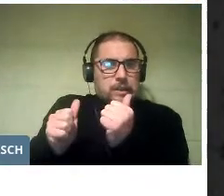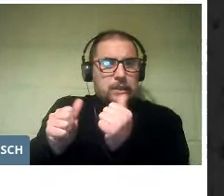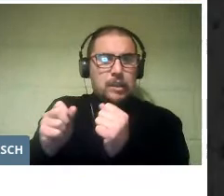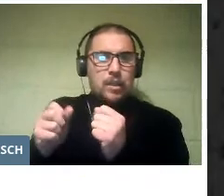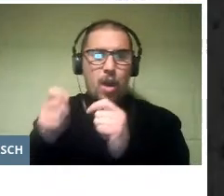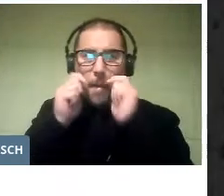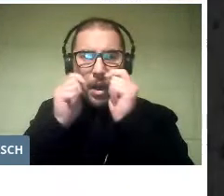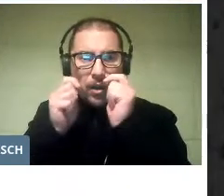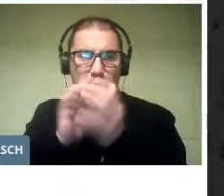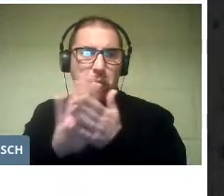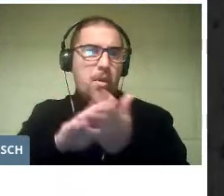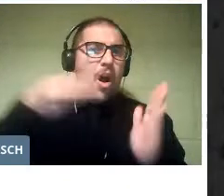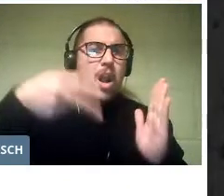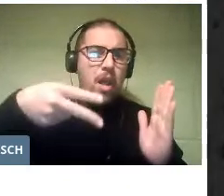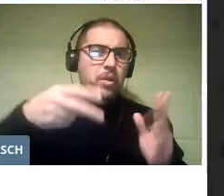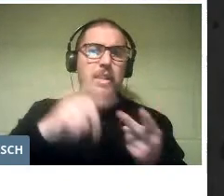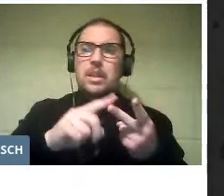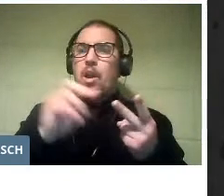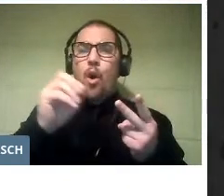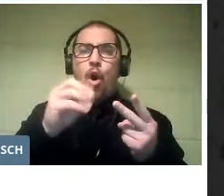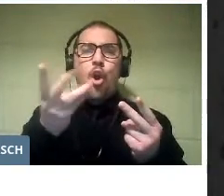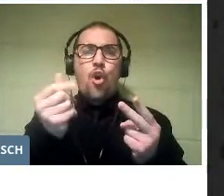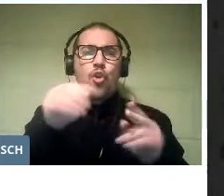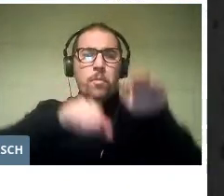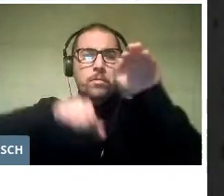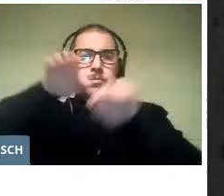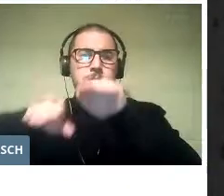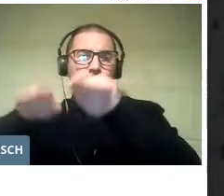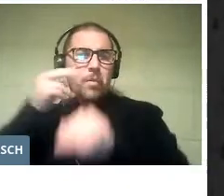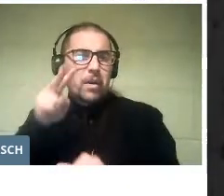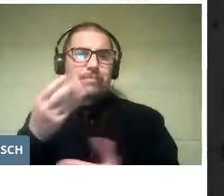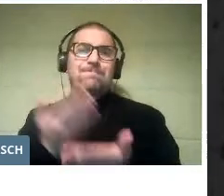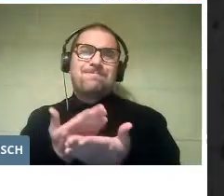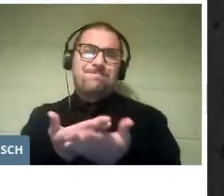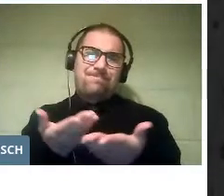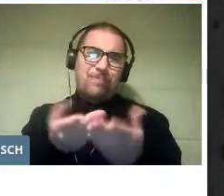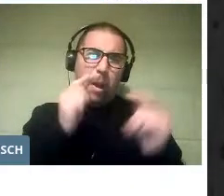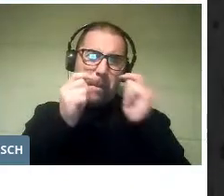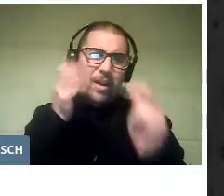tenemos más que ver las noticias y las estadísticas para comprobarlo.